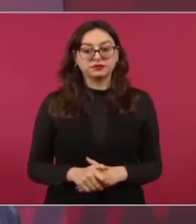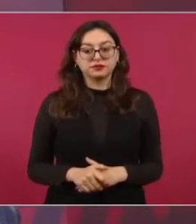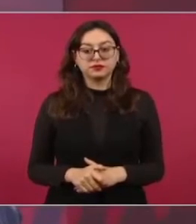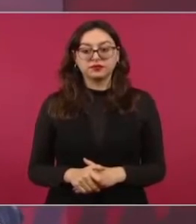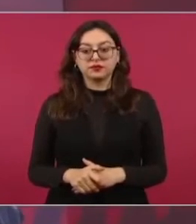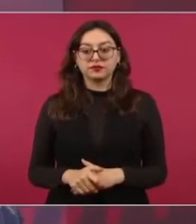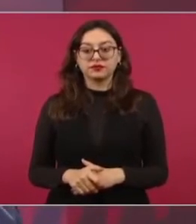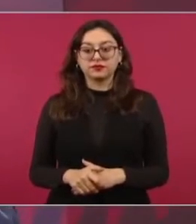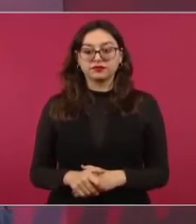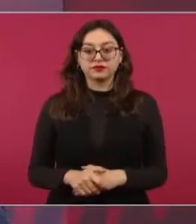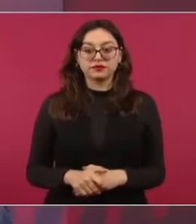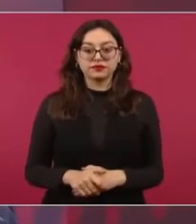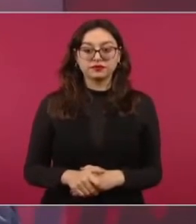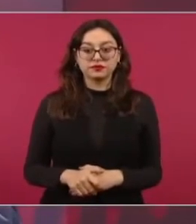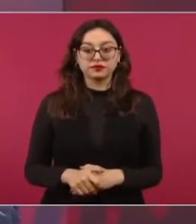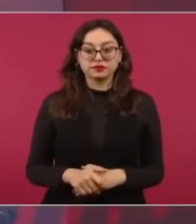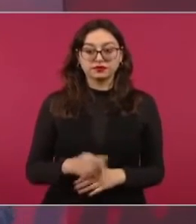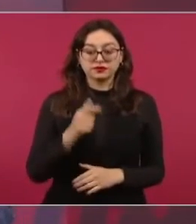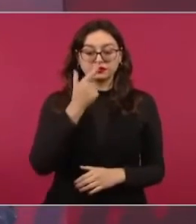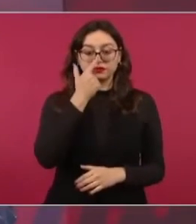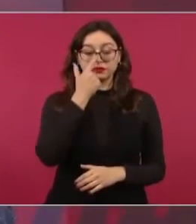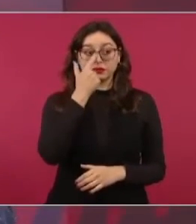Inclusive